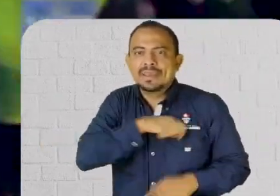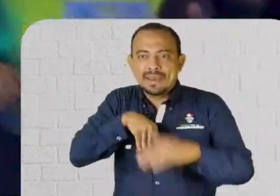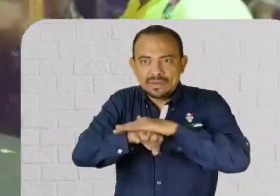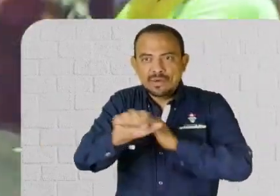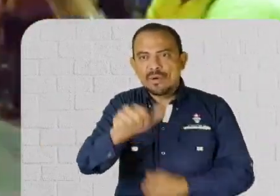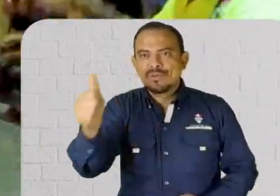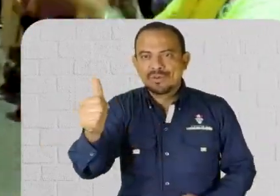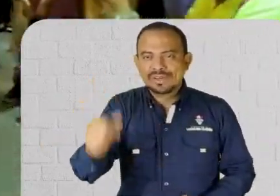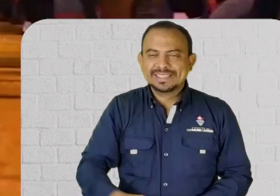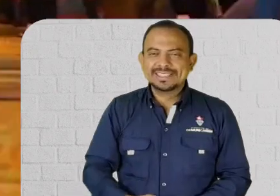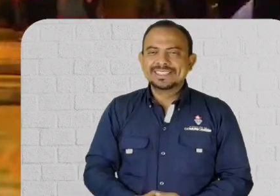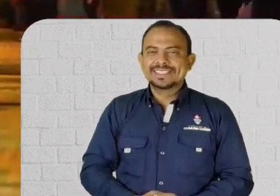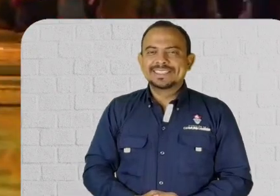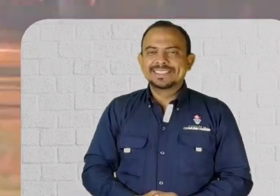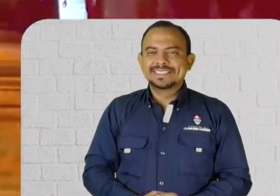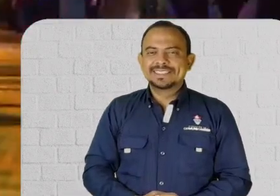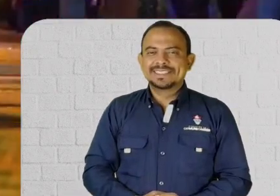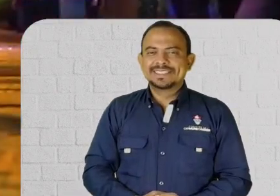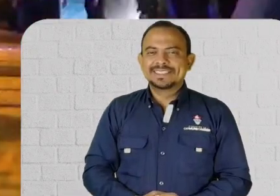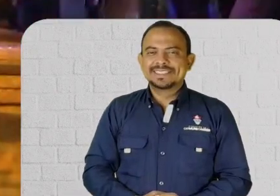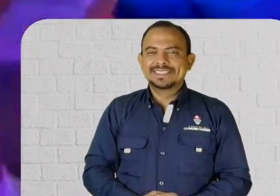Plazuela España, entre otros.